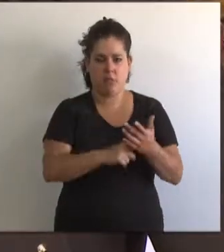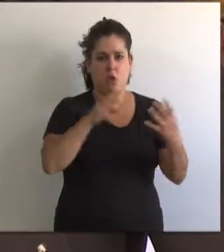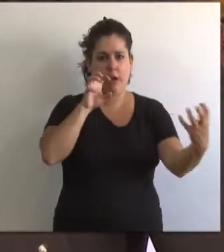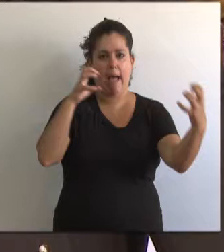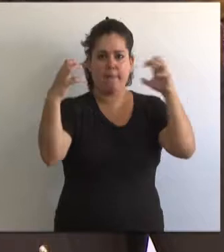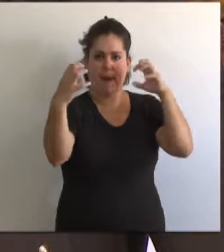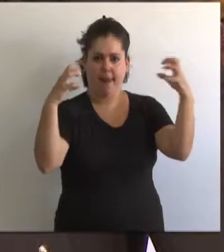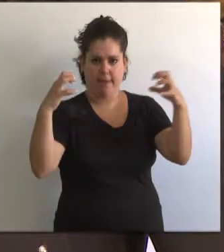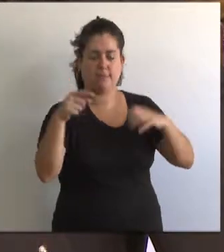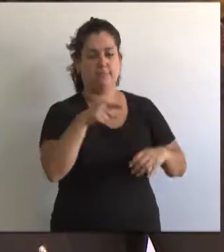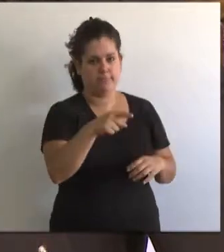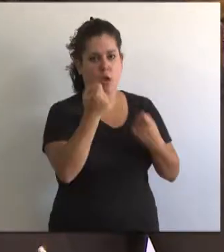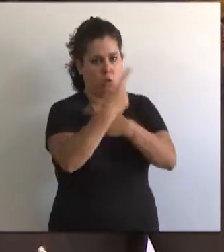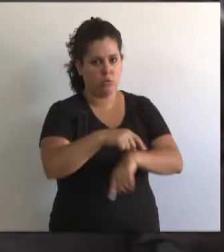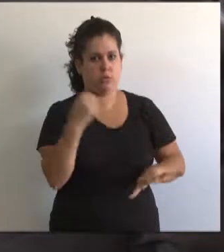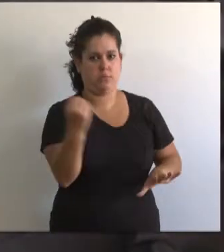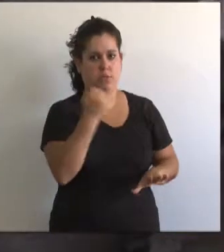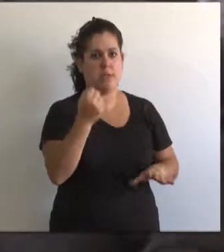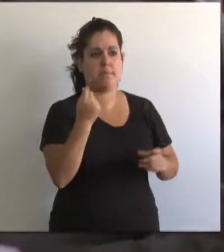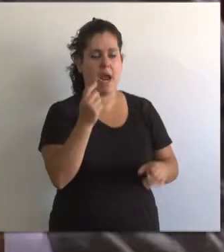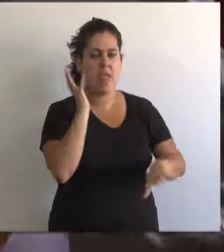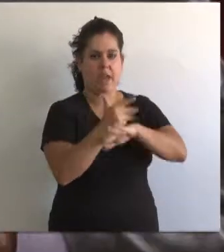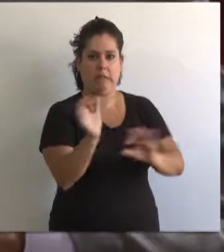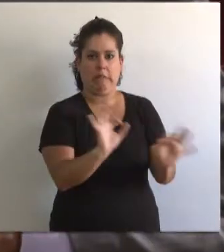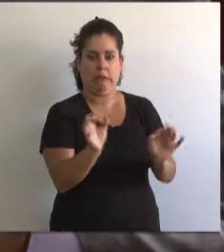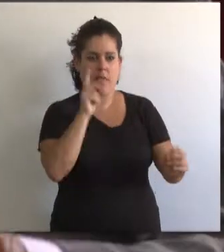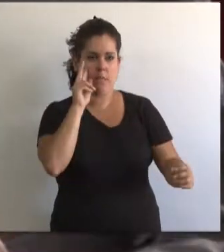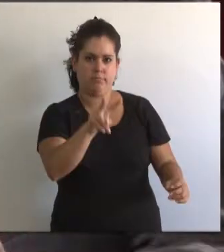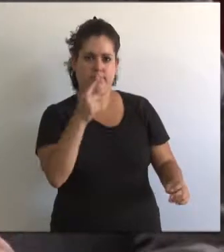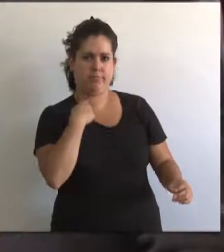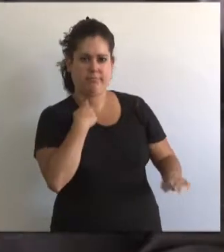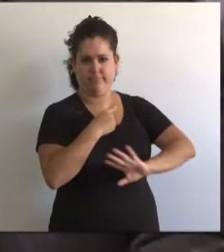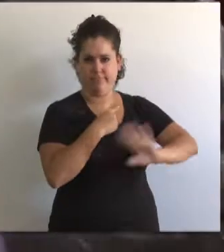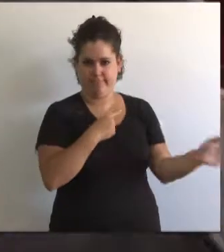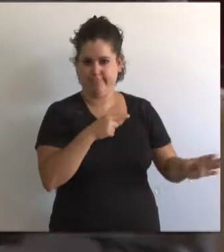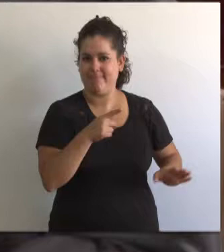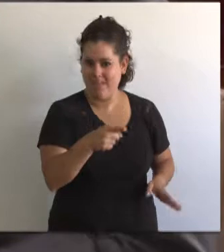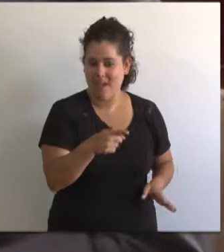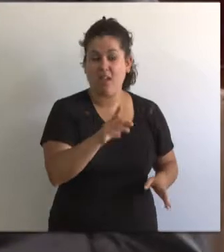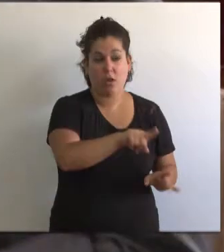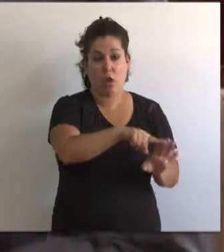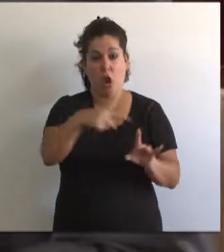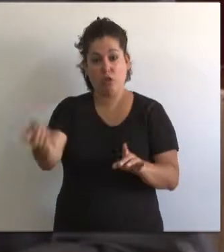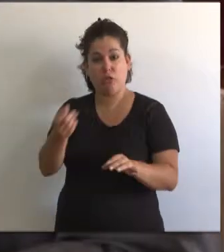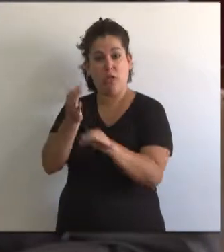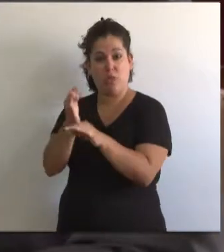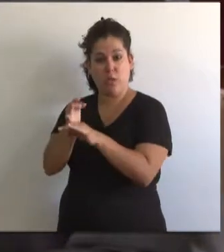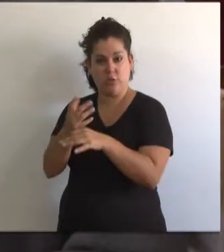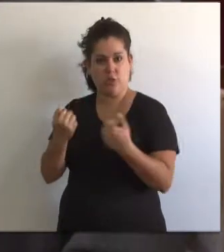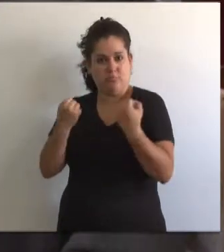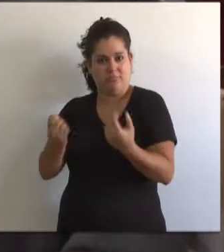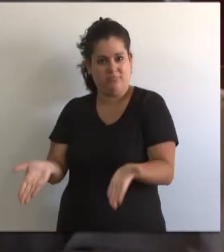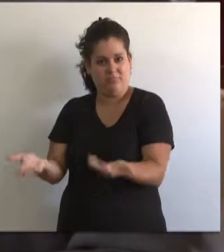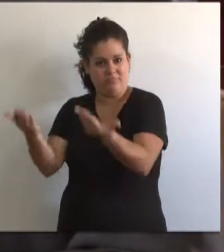las cámaras, destinando los recursos necesarios para que el delito no se perpetre, y después fortaleciendo la educación, porque